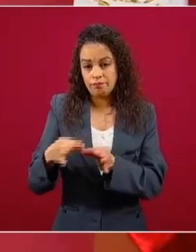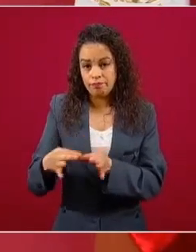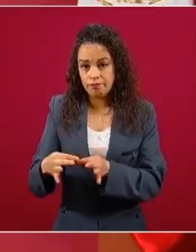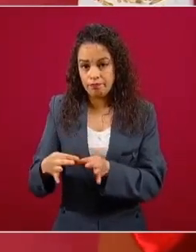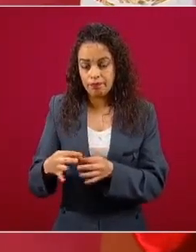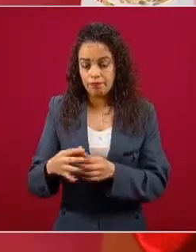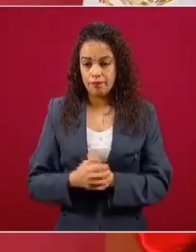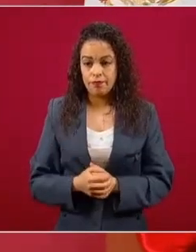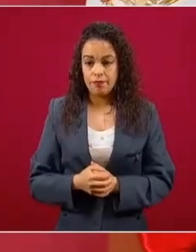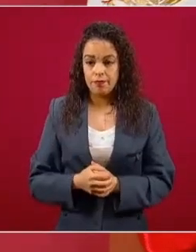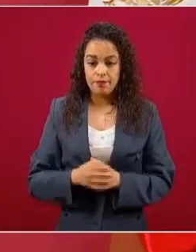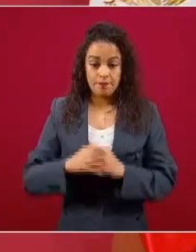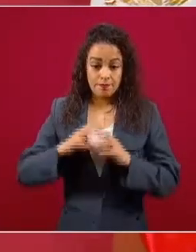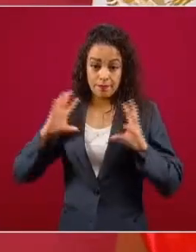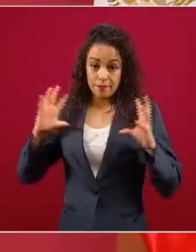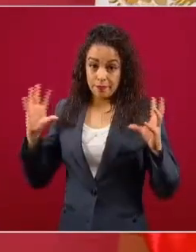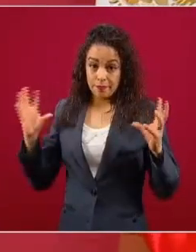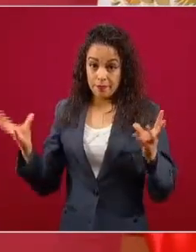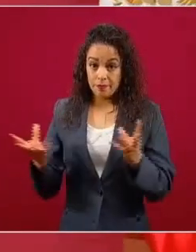todo lo que